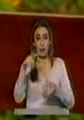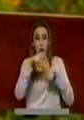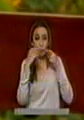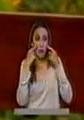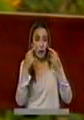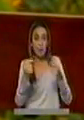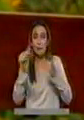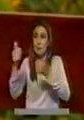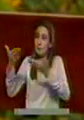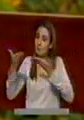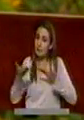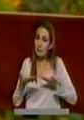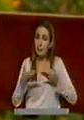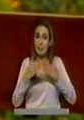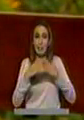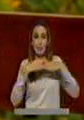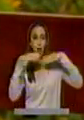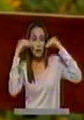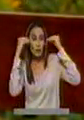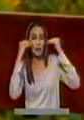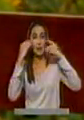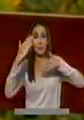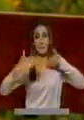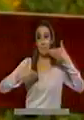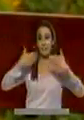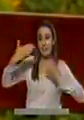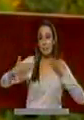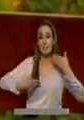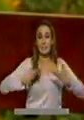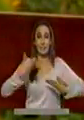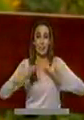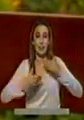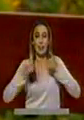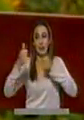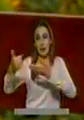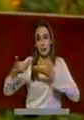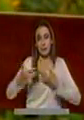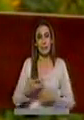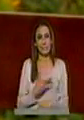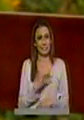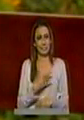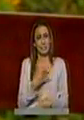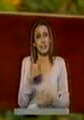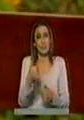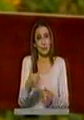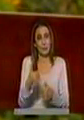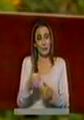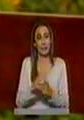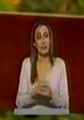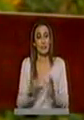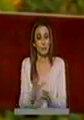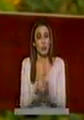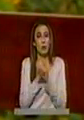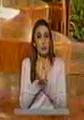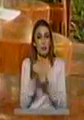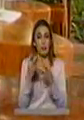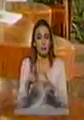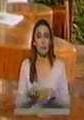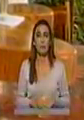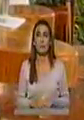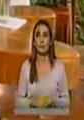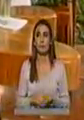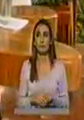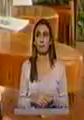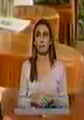te reciban con total armonía, con total respeto y sobre todo la seguridad. Claro que sí, Carlos.